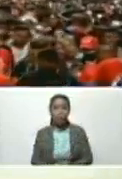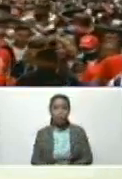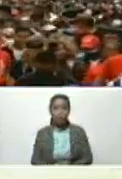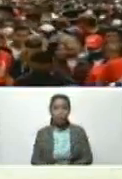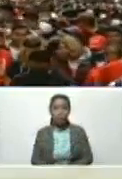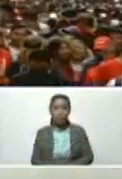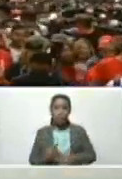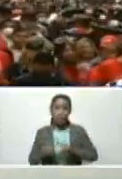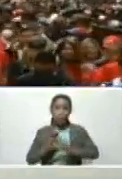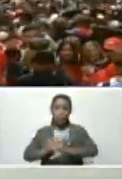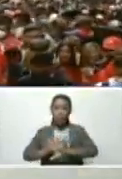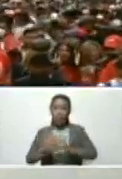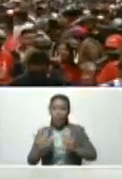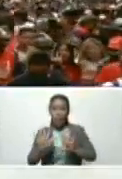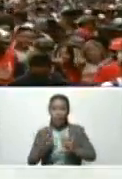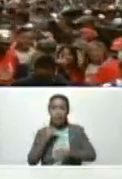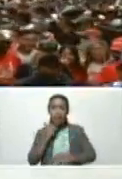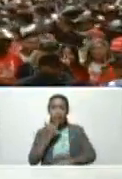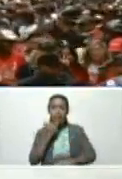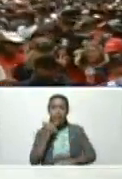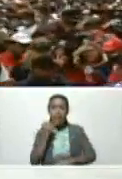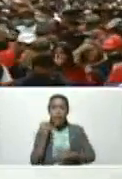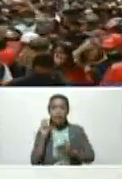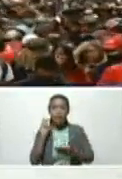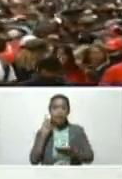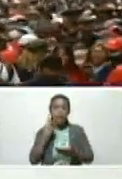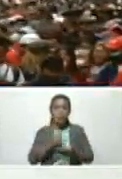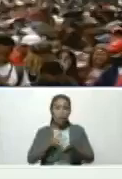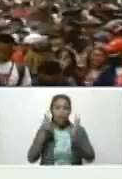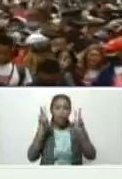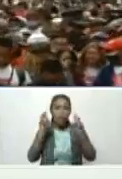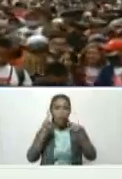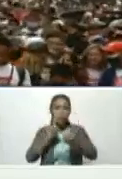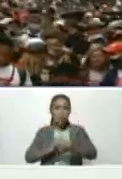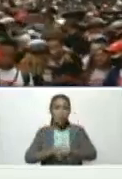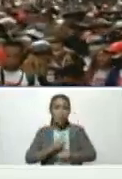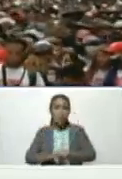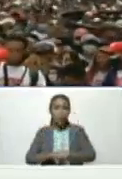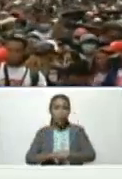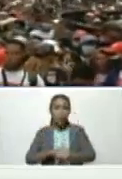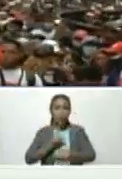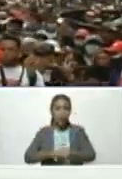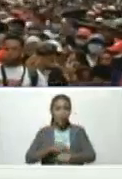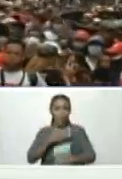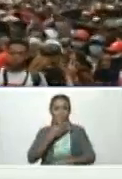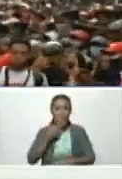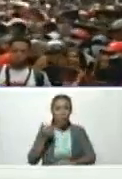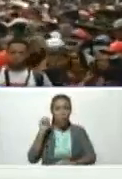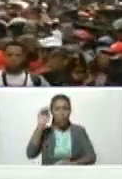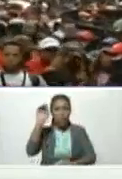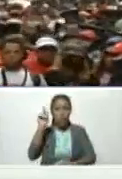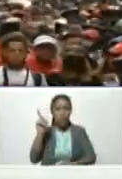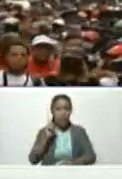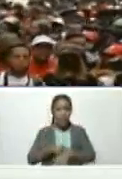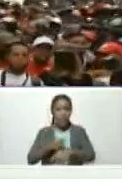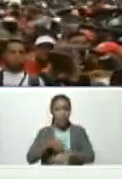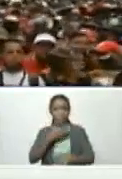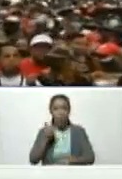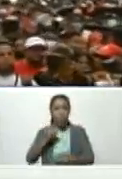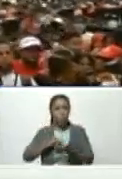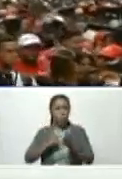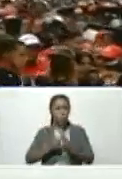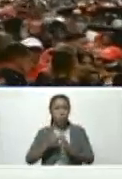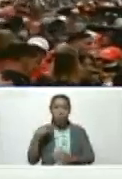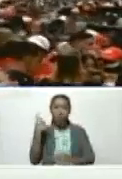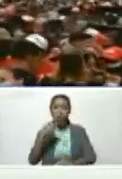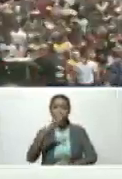Pero ya va llegando un nuevo tiempo, va llegando un tiempo mejor. Y ese tiempo mejor solo